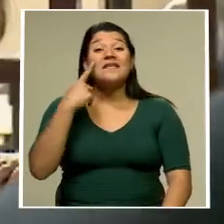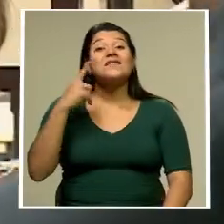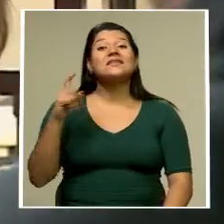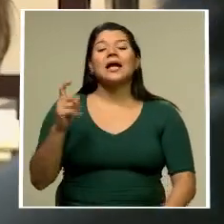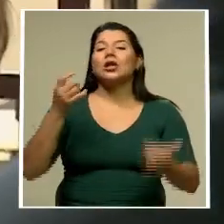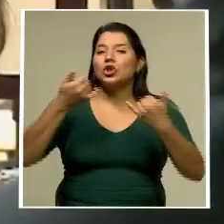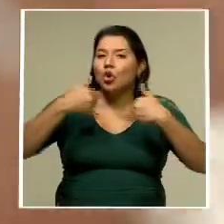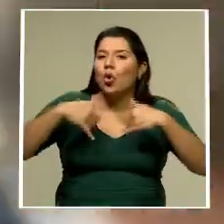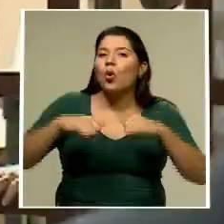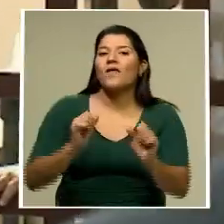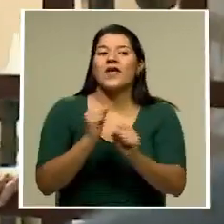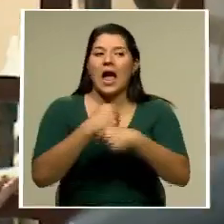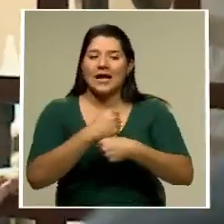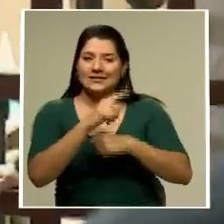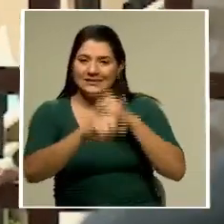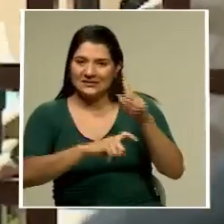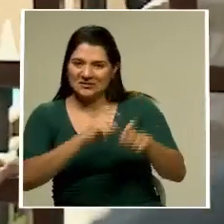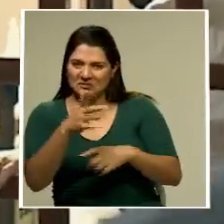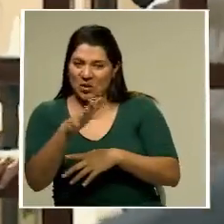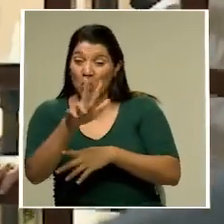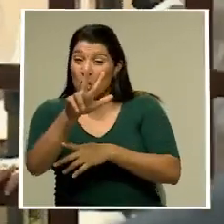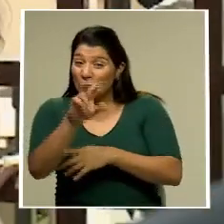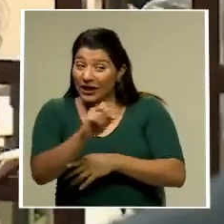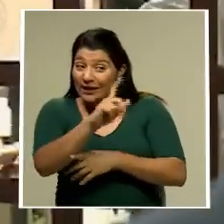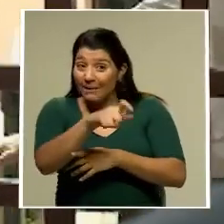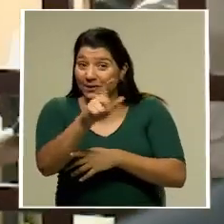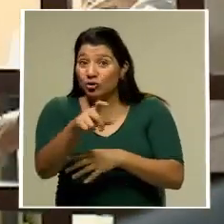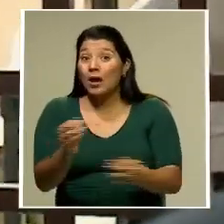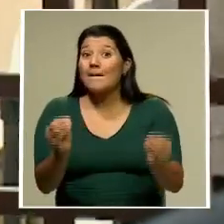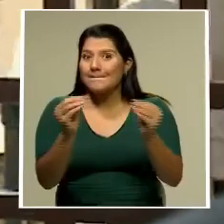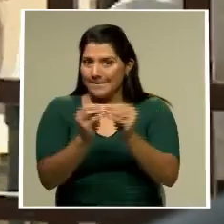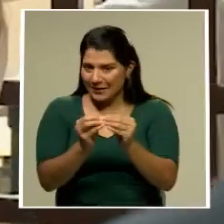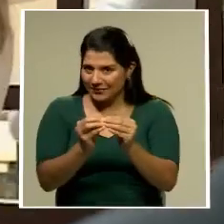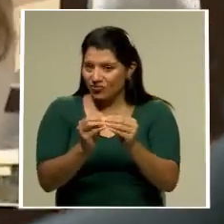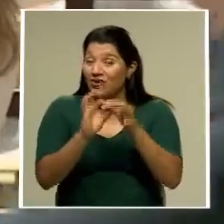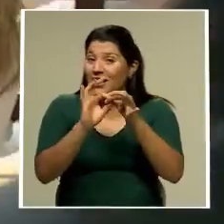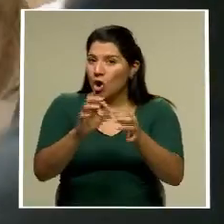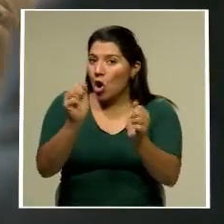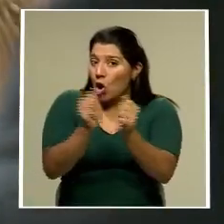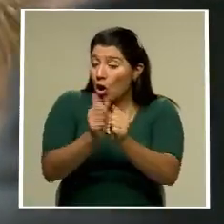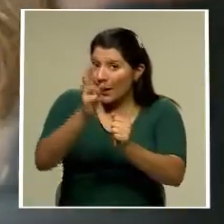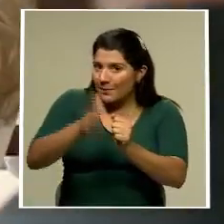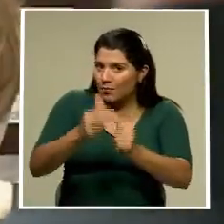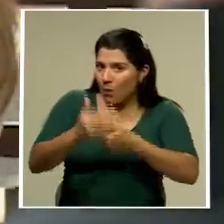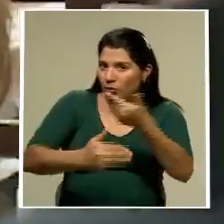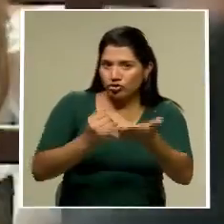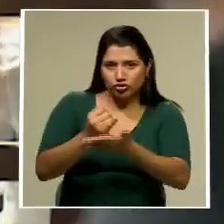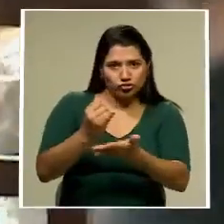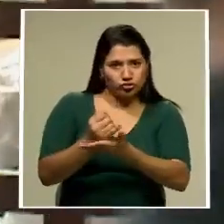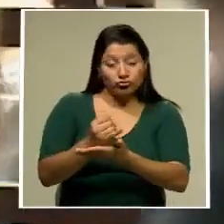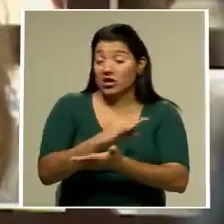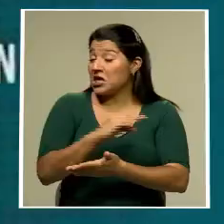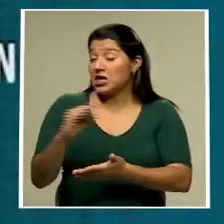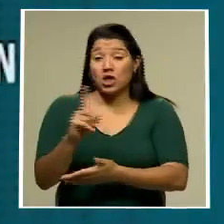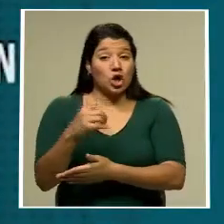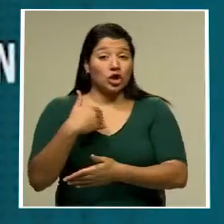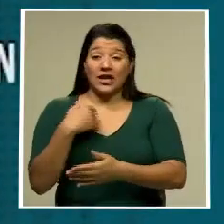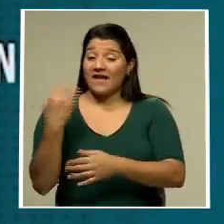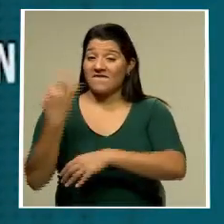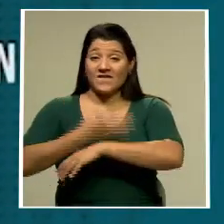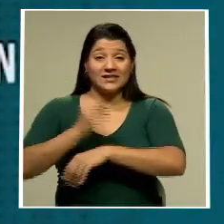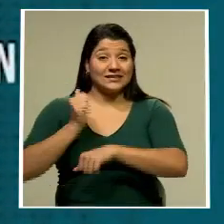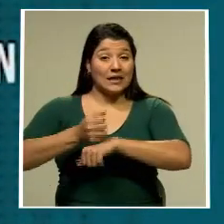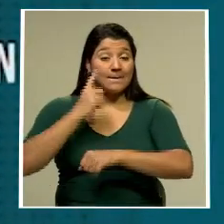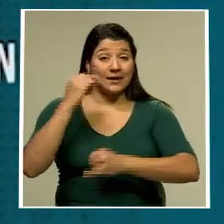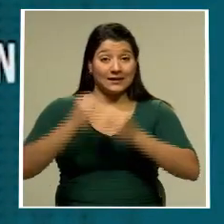que todavía se realiza la indagatoria de al menos 30 nuevos imputados en la misma causa y aseguraron que no hay fecha de finalización. Respecto a